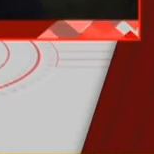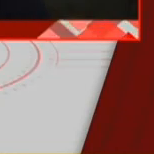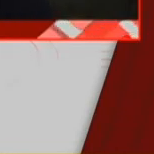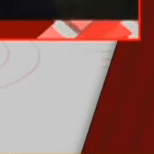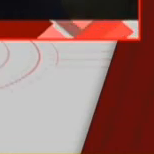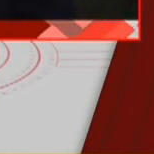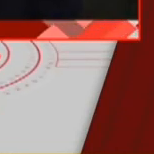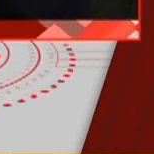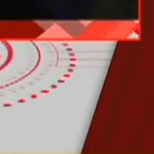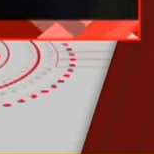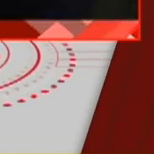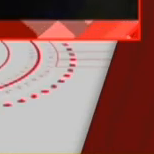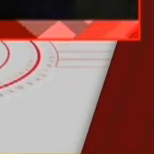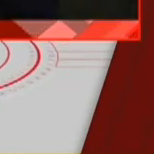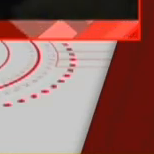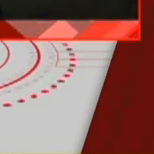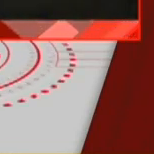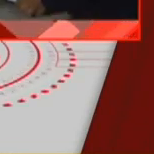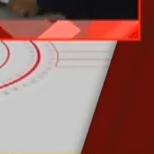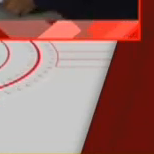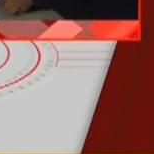Claro, increíble. Sí. Es